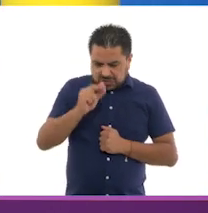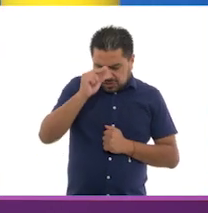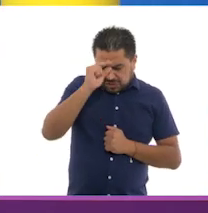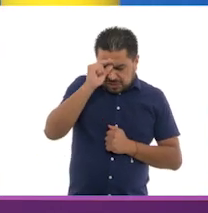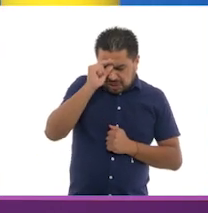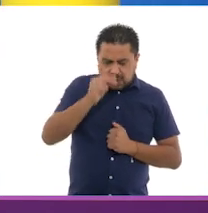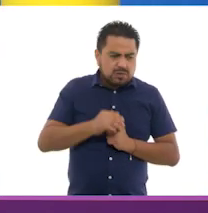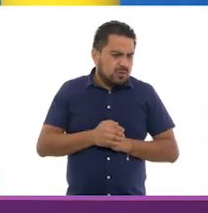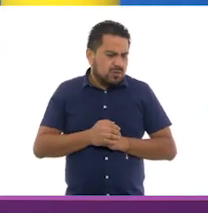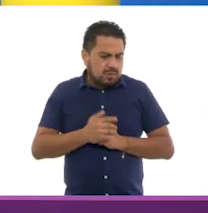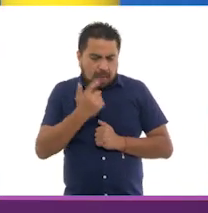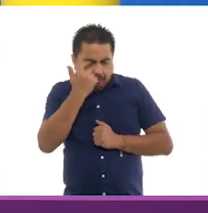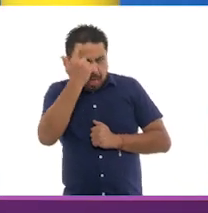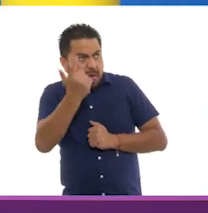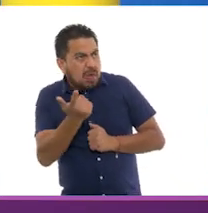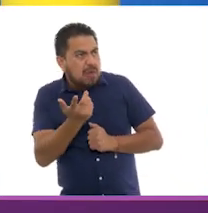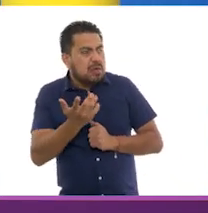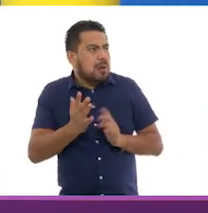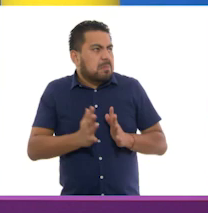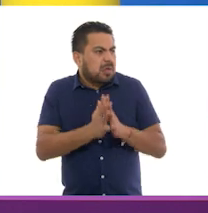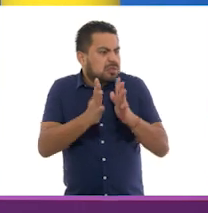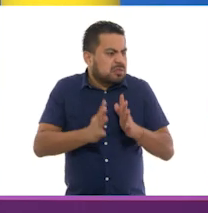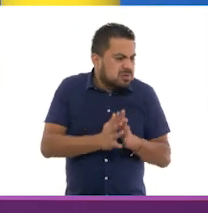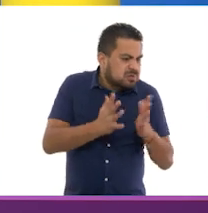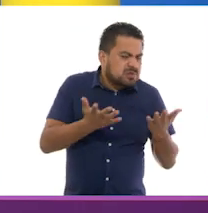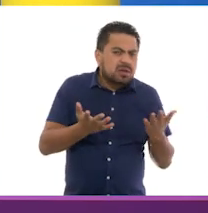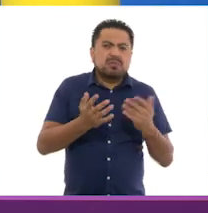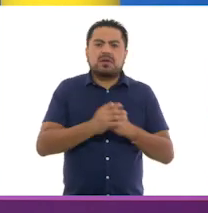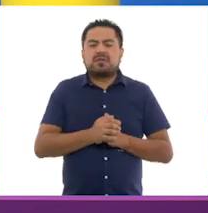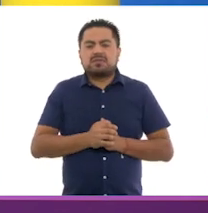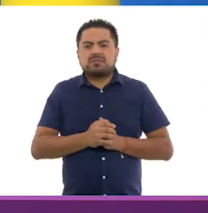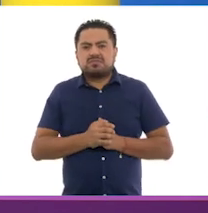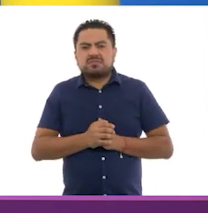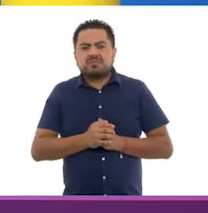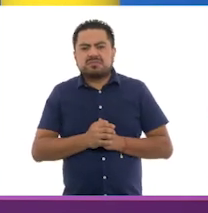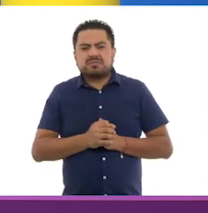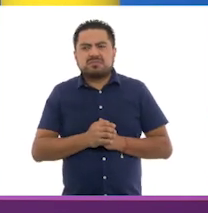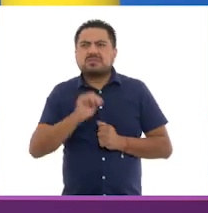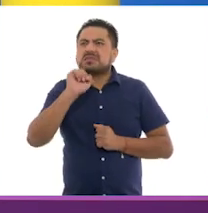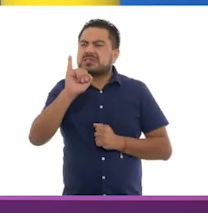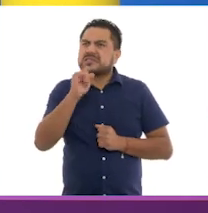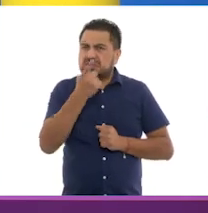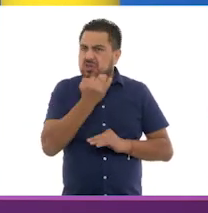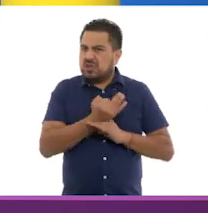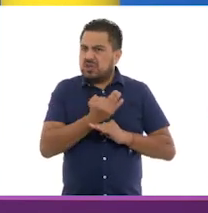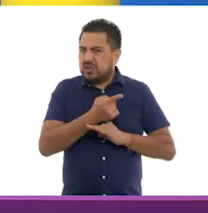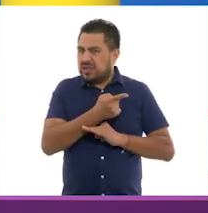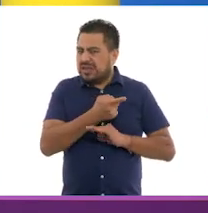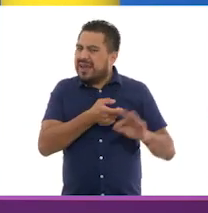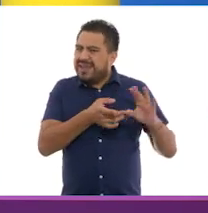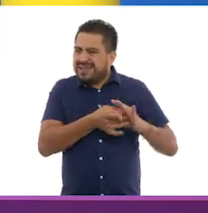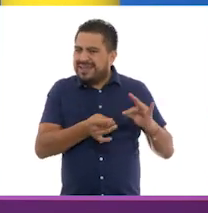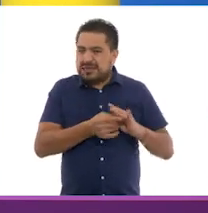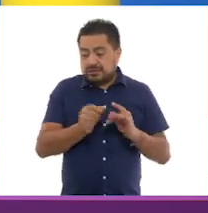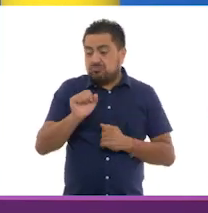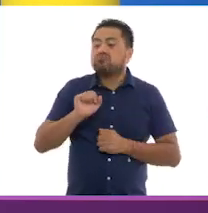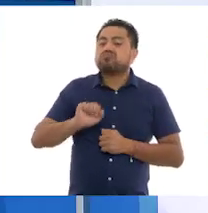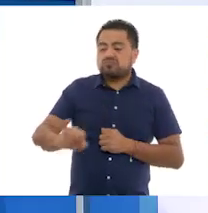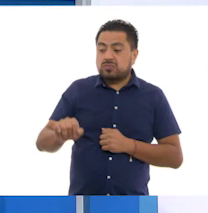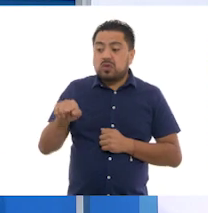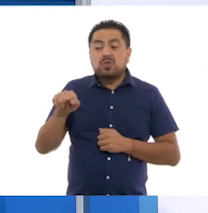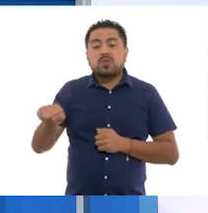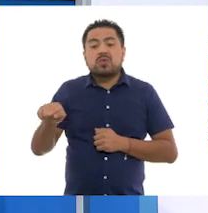Inteligente, ocurrente, participativo. Sí, fue eso que dijiste, ¿verdad? Sí, Raulito,